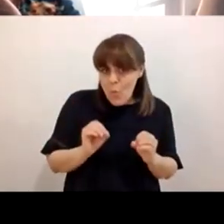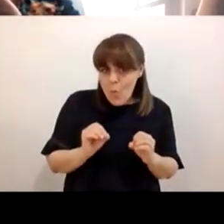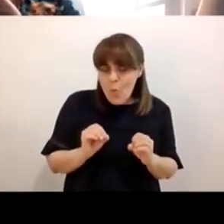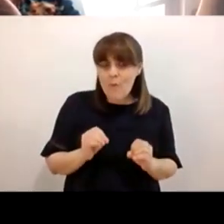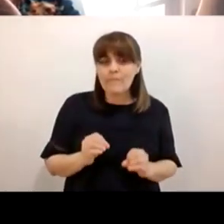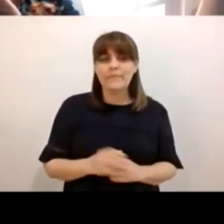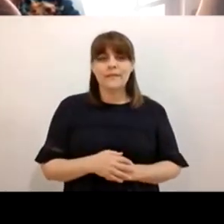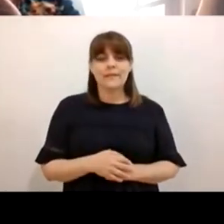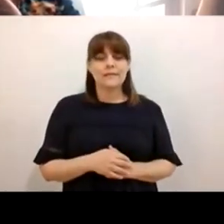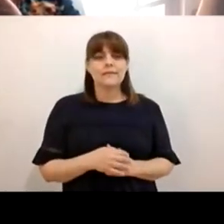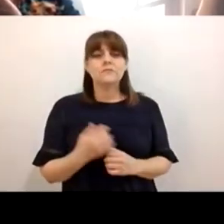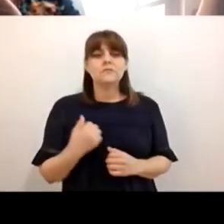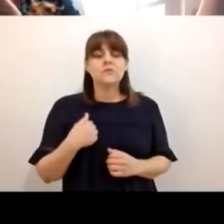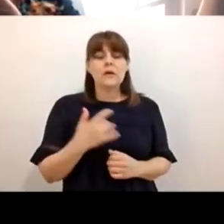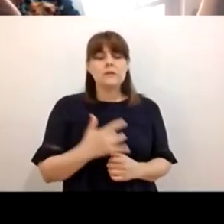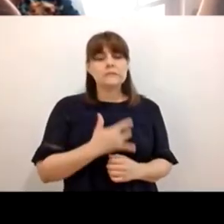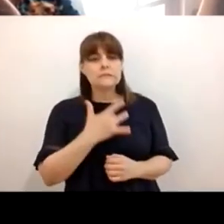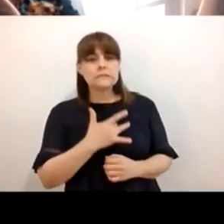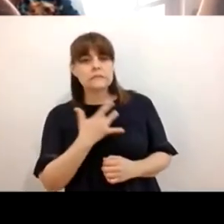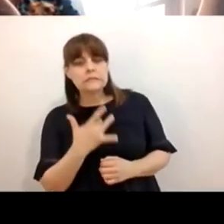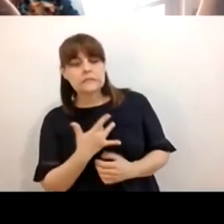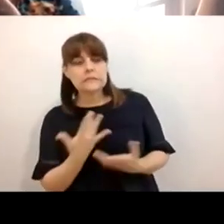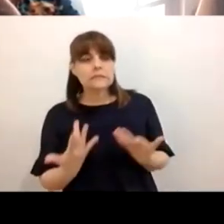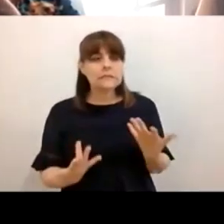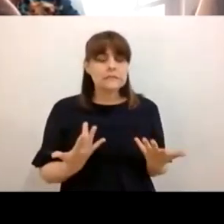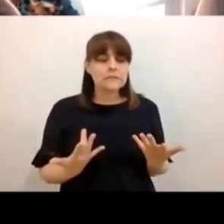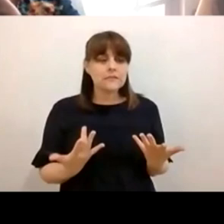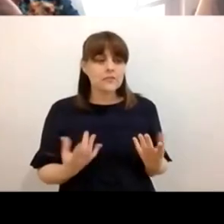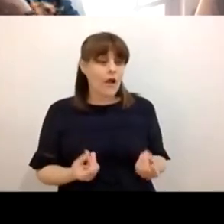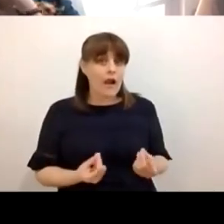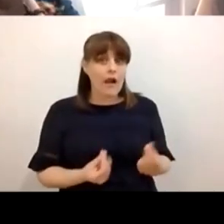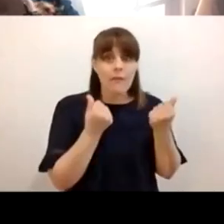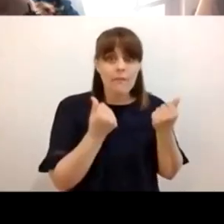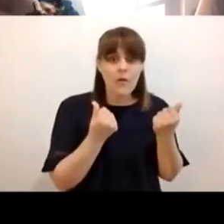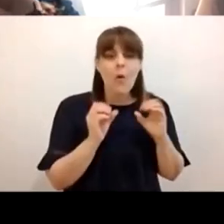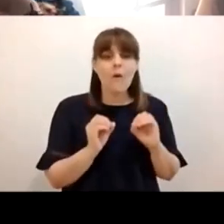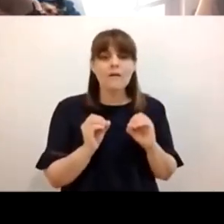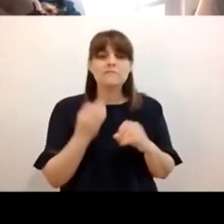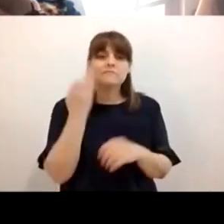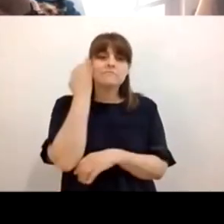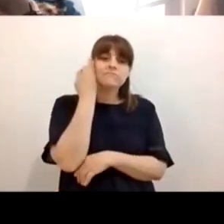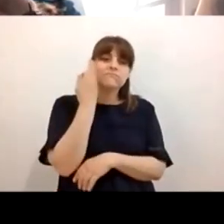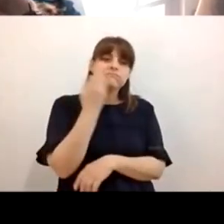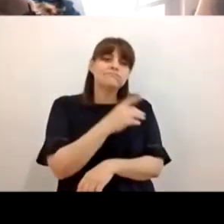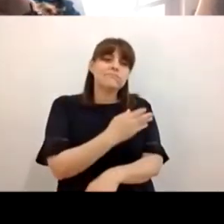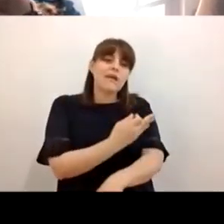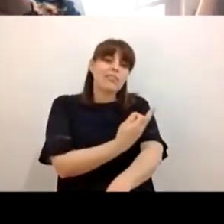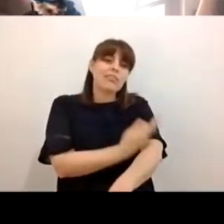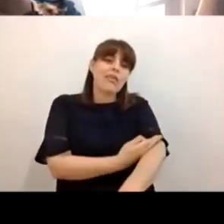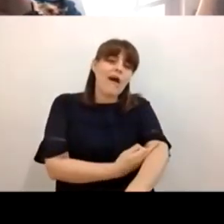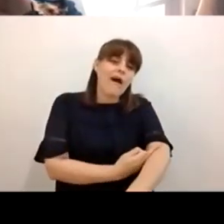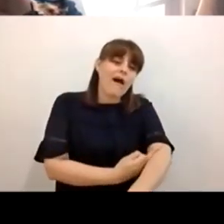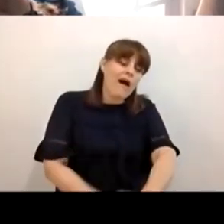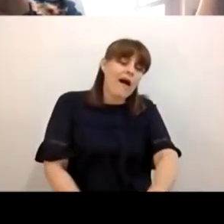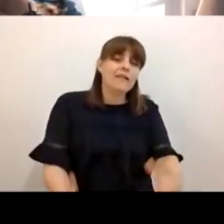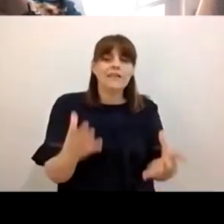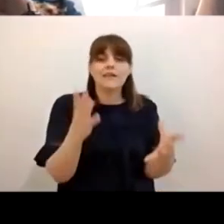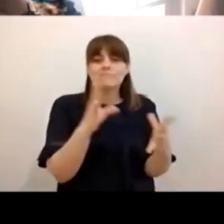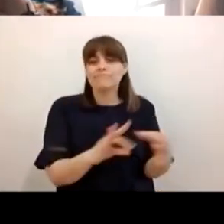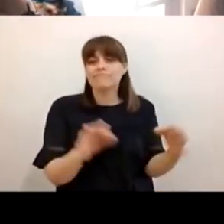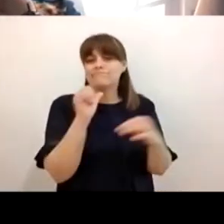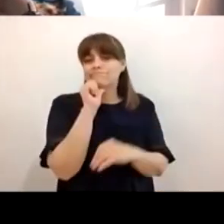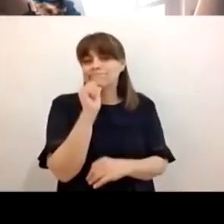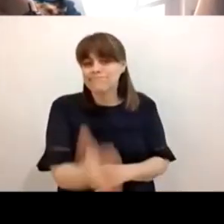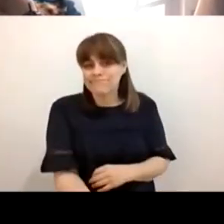no es cierto o llegué demasiado tarde para decir cómo tenía que ser tal asunto yo no sé